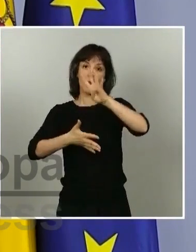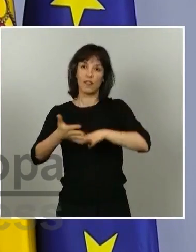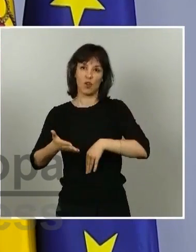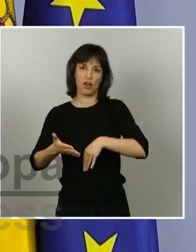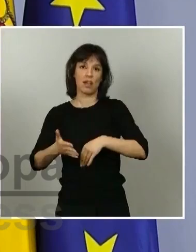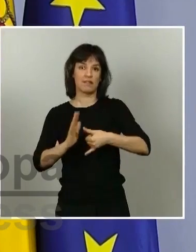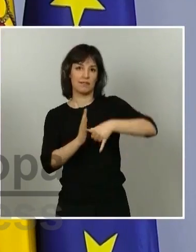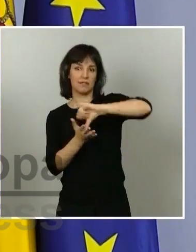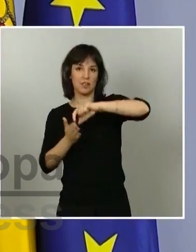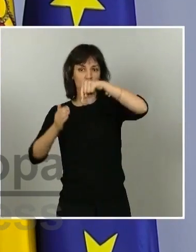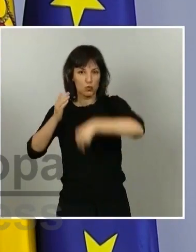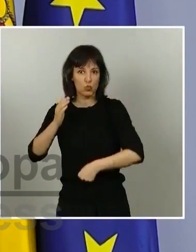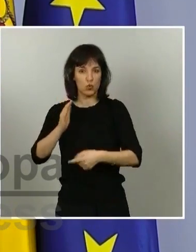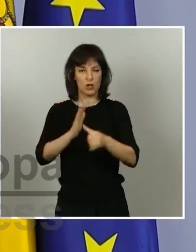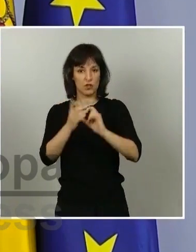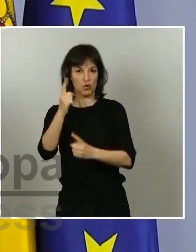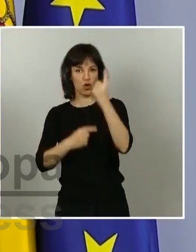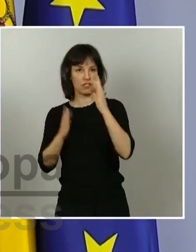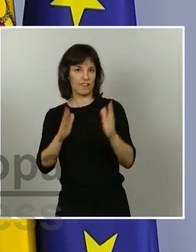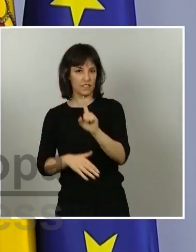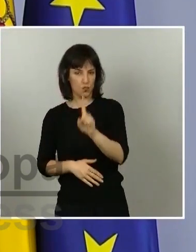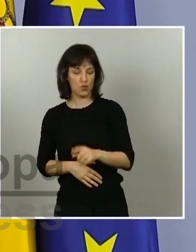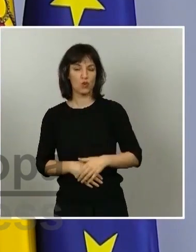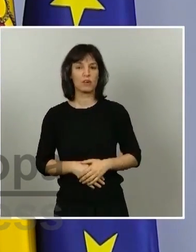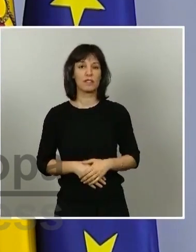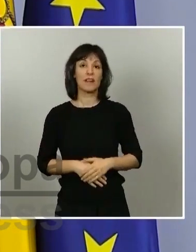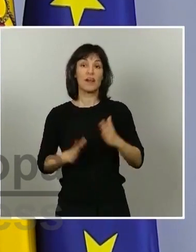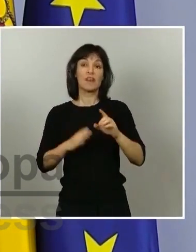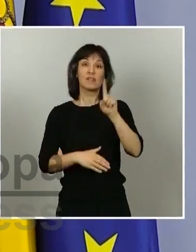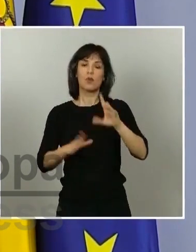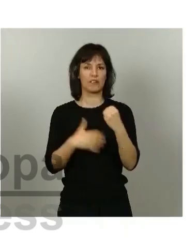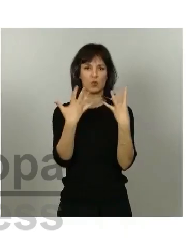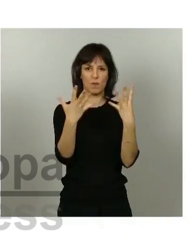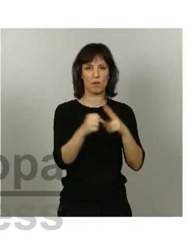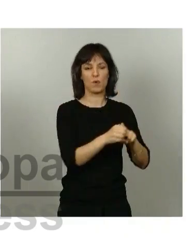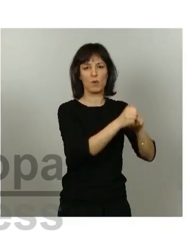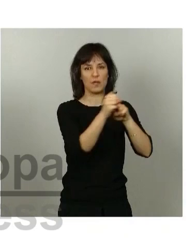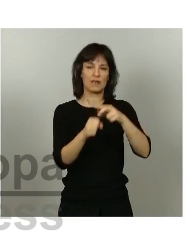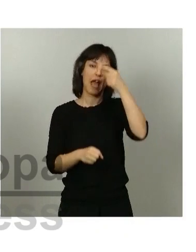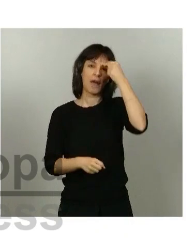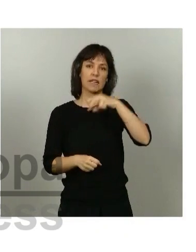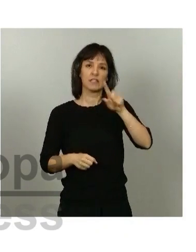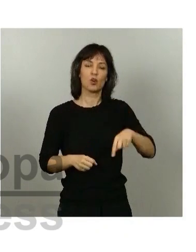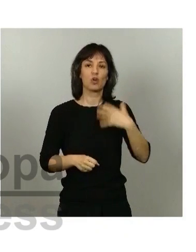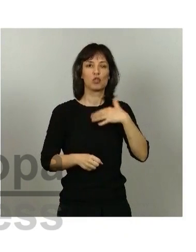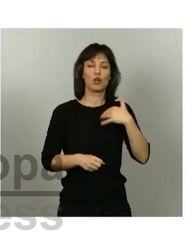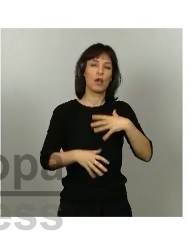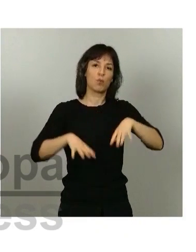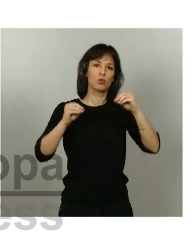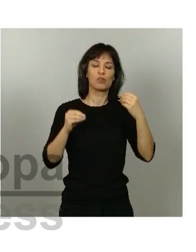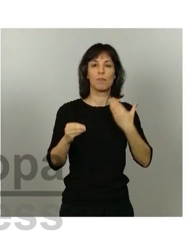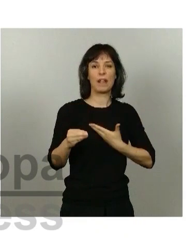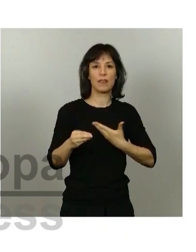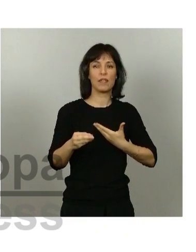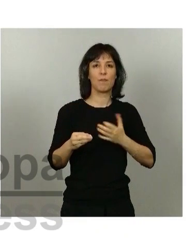Metropolitana Norte, y progresa también a fase 1 toda la Comunidad Autónoma de Madrid. Así lo ha confirmado el ministro de Sanidad